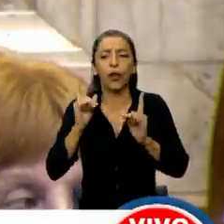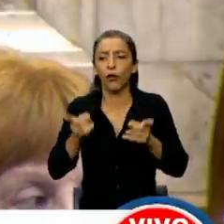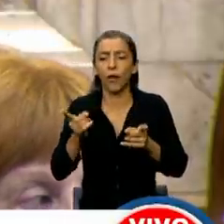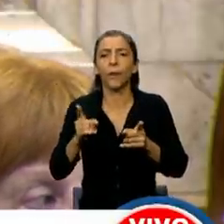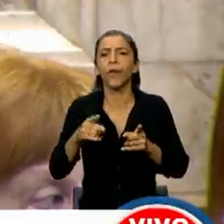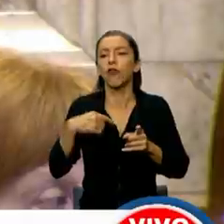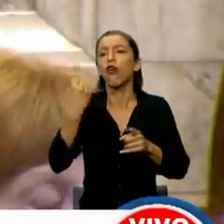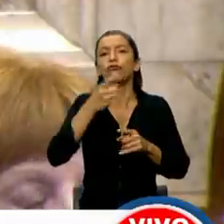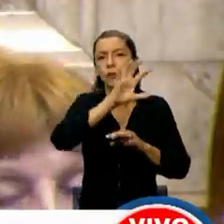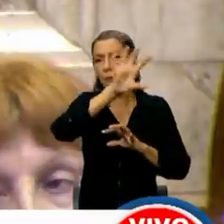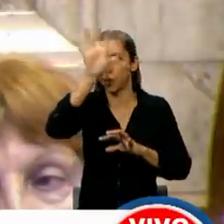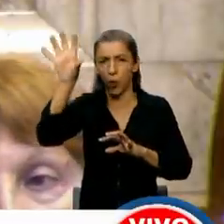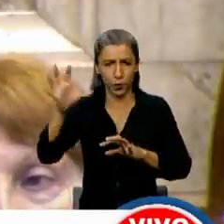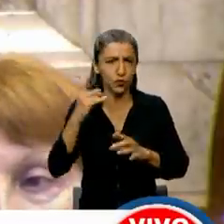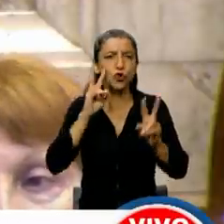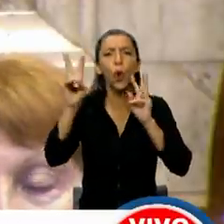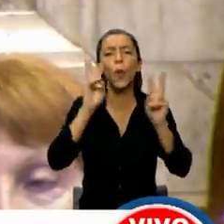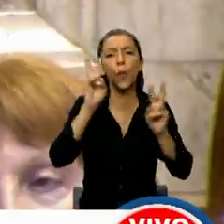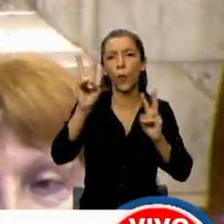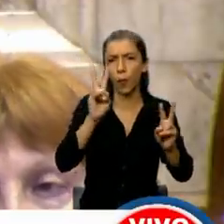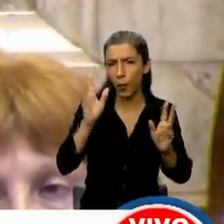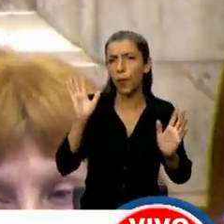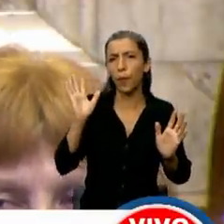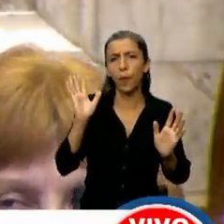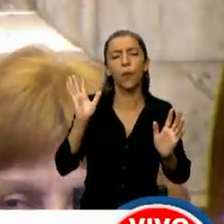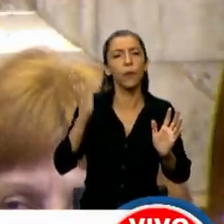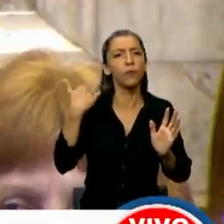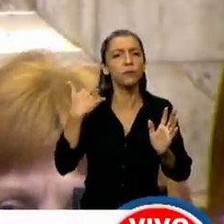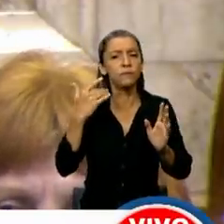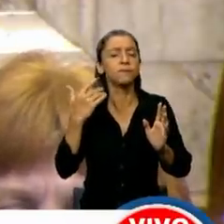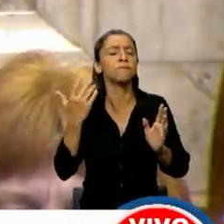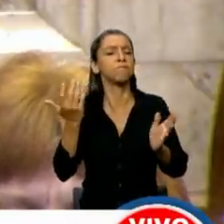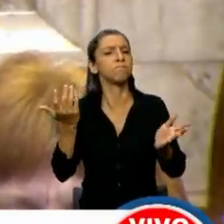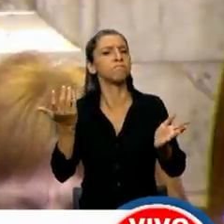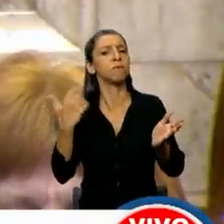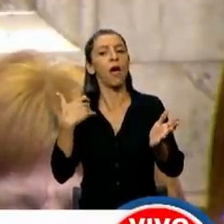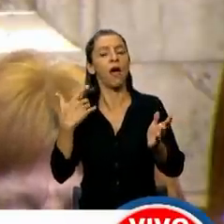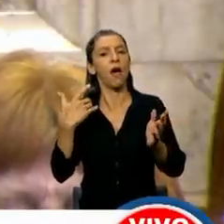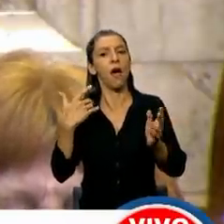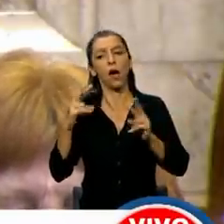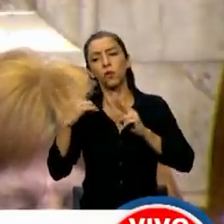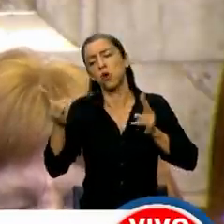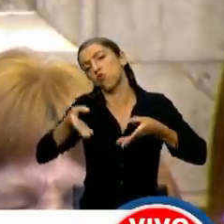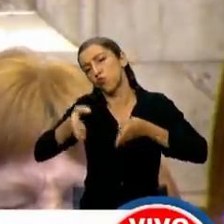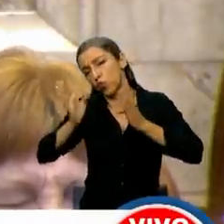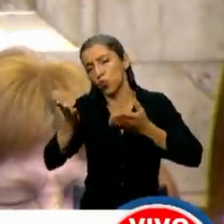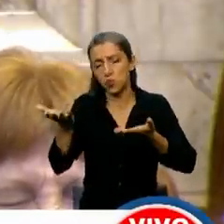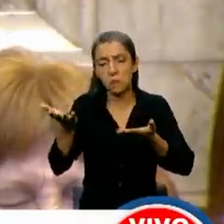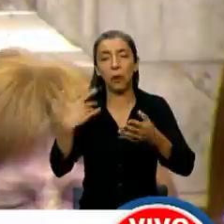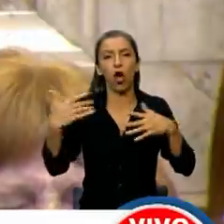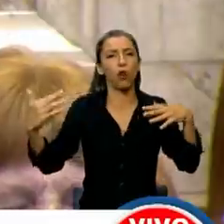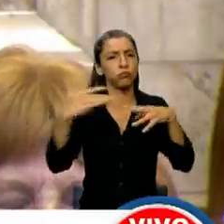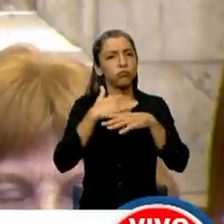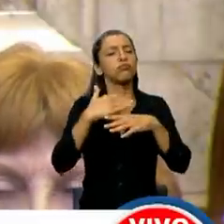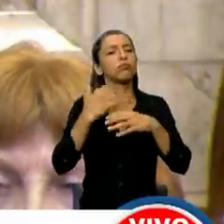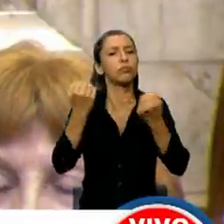varias provincias del país que por ahí por esa autopista o por esa ruta transcurre en los vehículos tanto